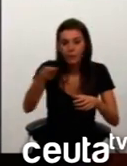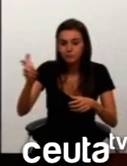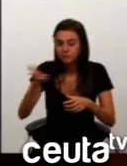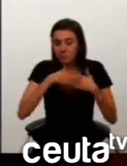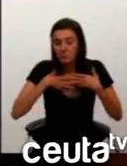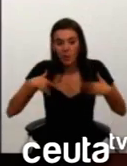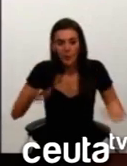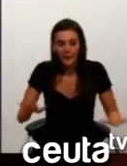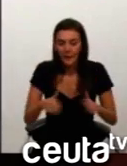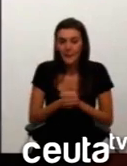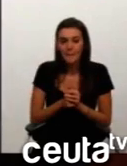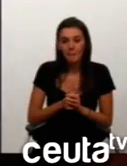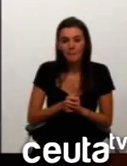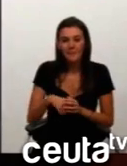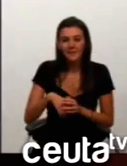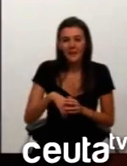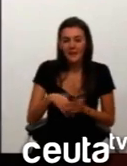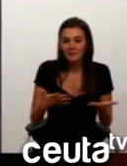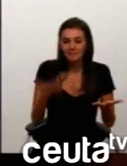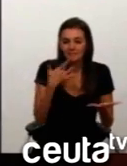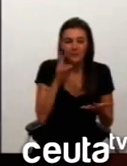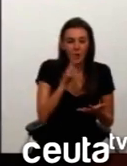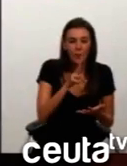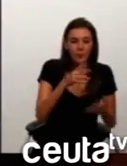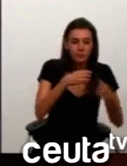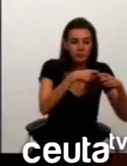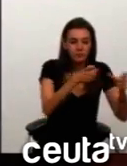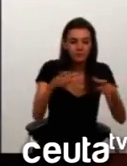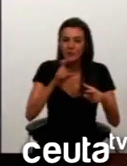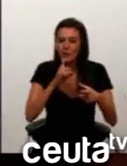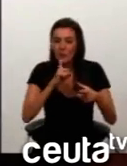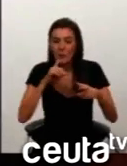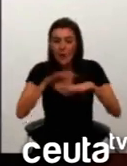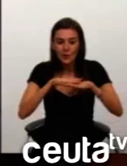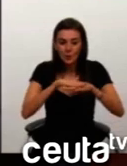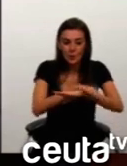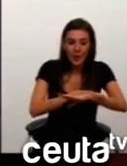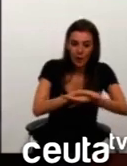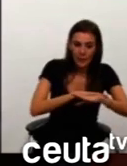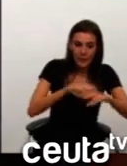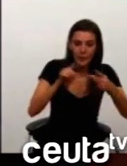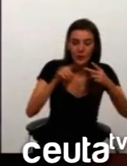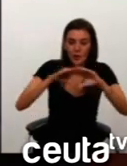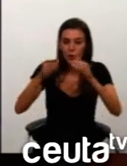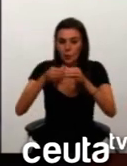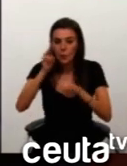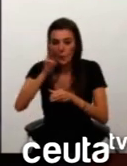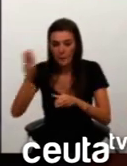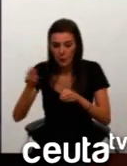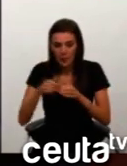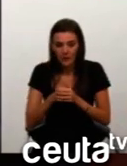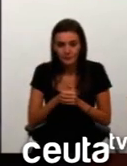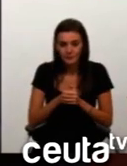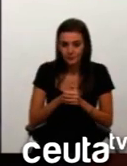parezca. ¿Cómo los va a distribuir? Previsiblemente entre estructura de gobierno y Grupo Popular.